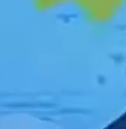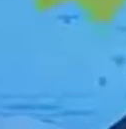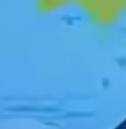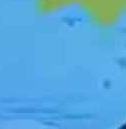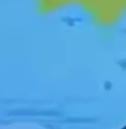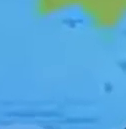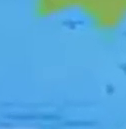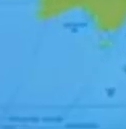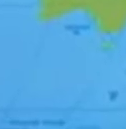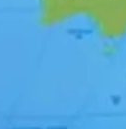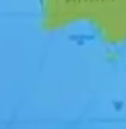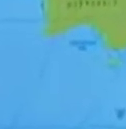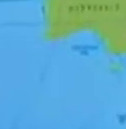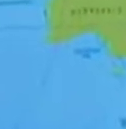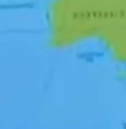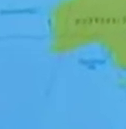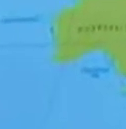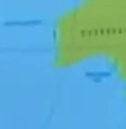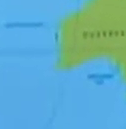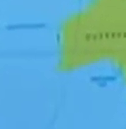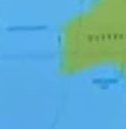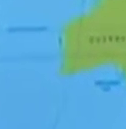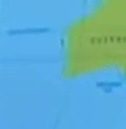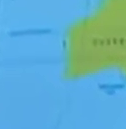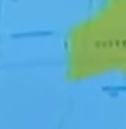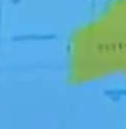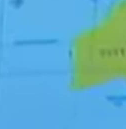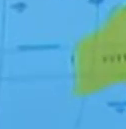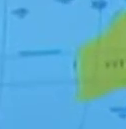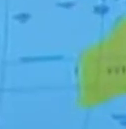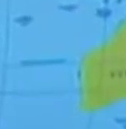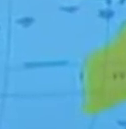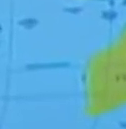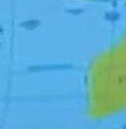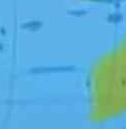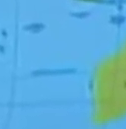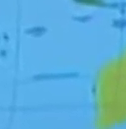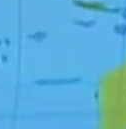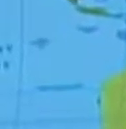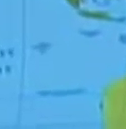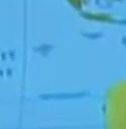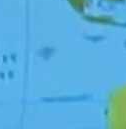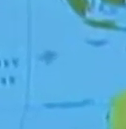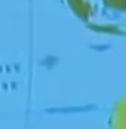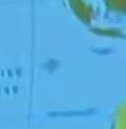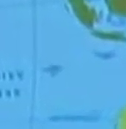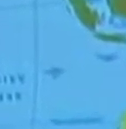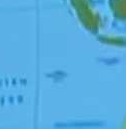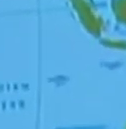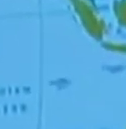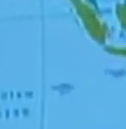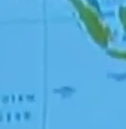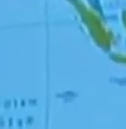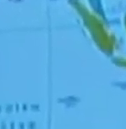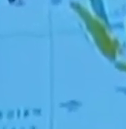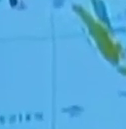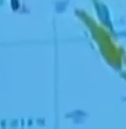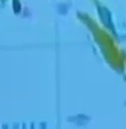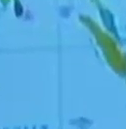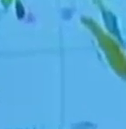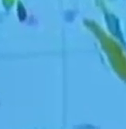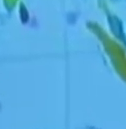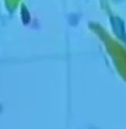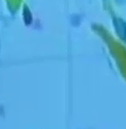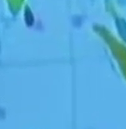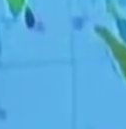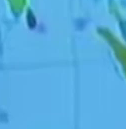Occidental. Mírenla acá. Toda esta región. Ustedes ya la han estudiado, por eso solamente estamos recordando en